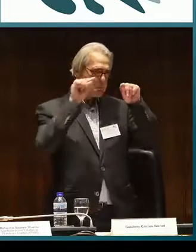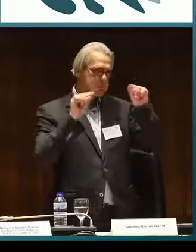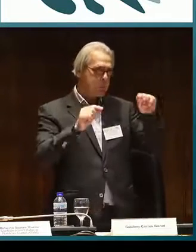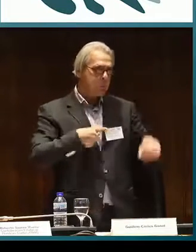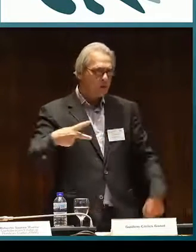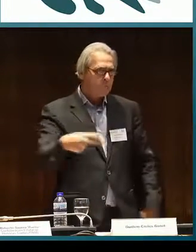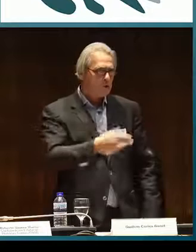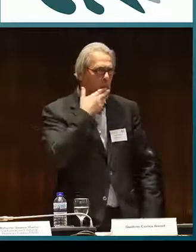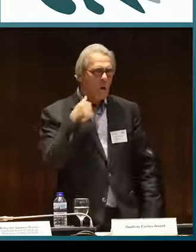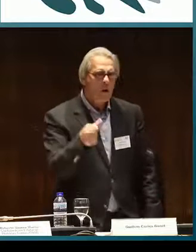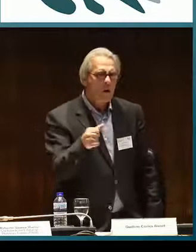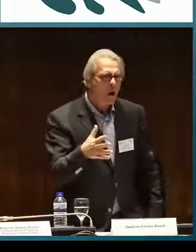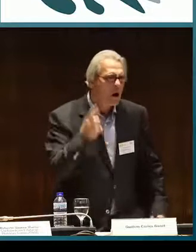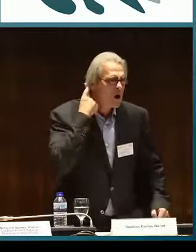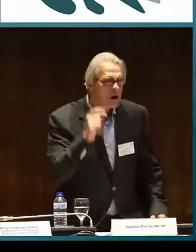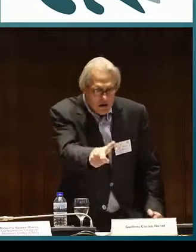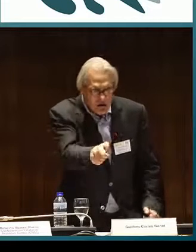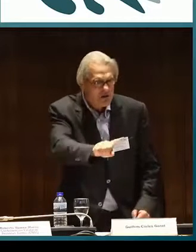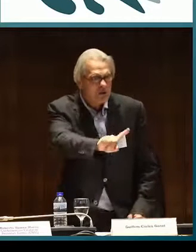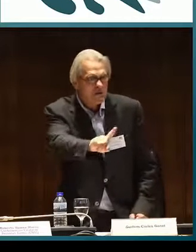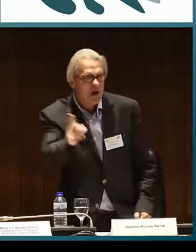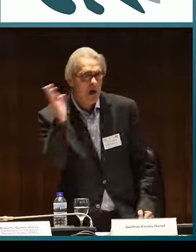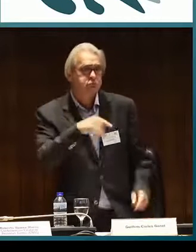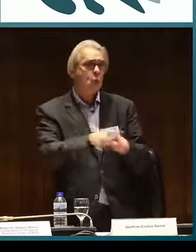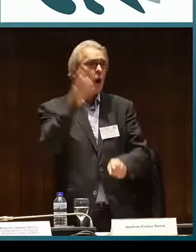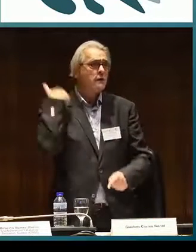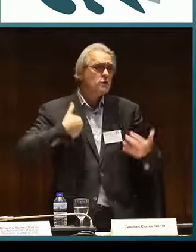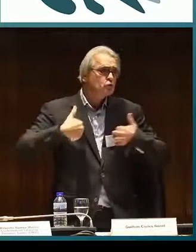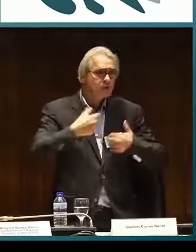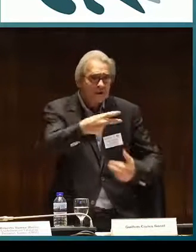personas oyentes. Cuestiono tanto el tema de la locución,